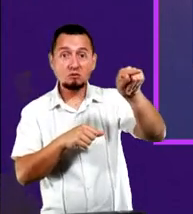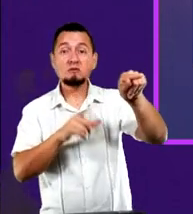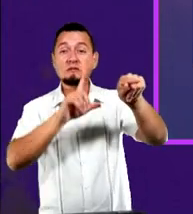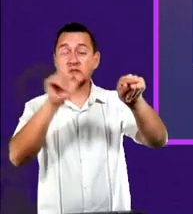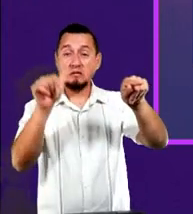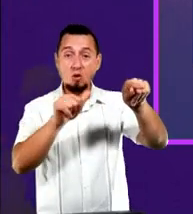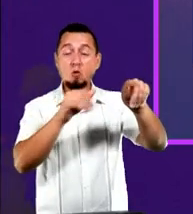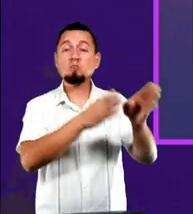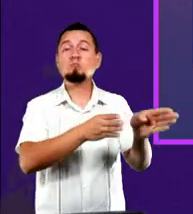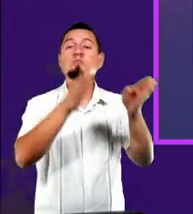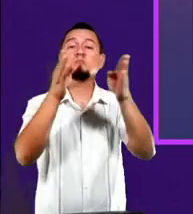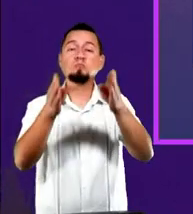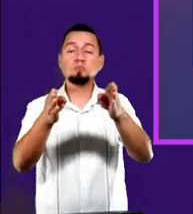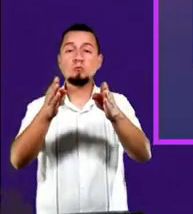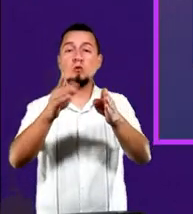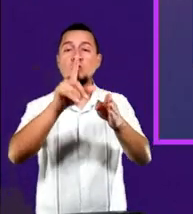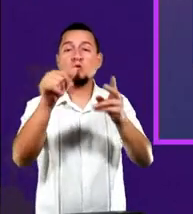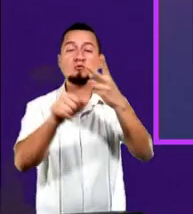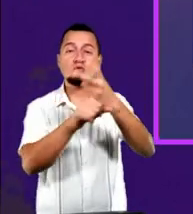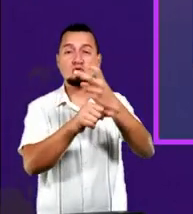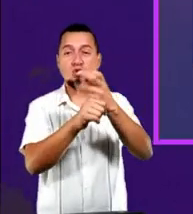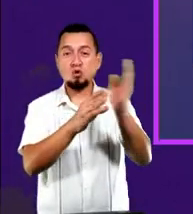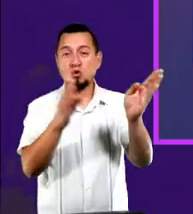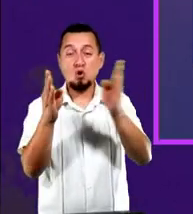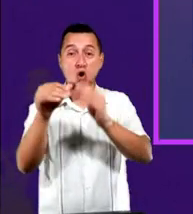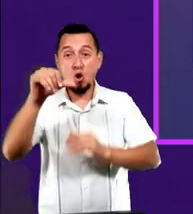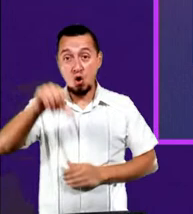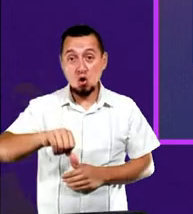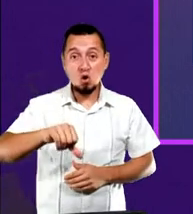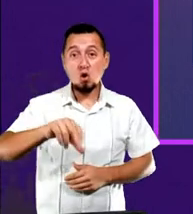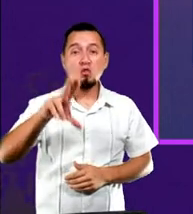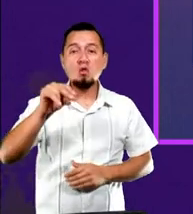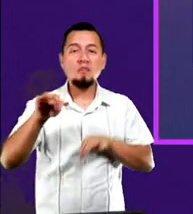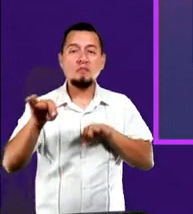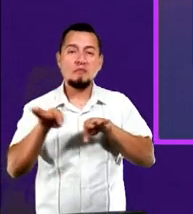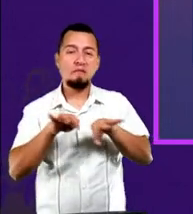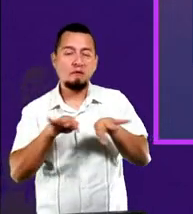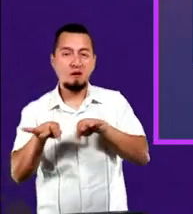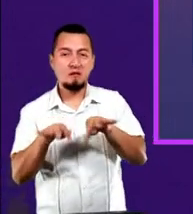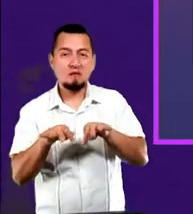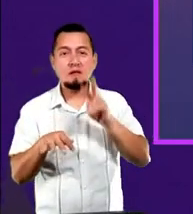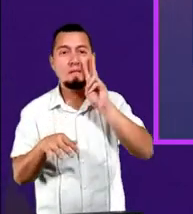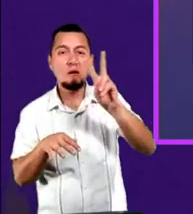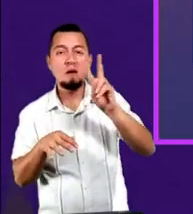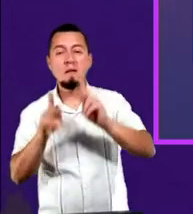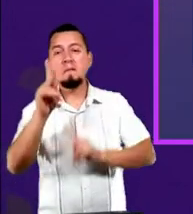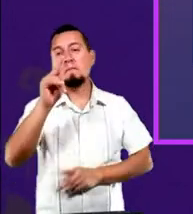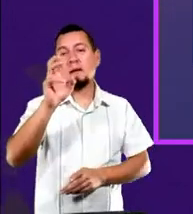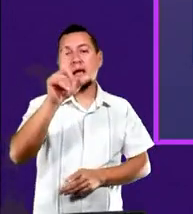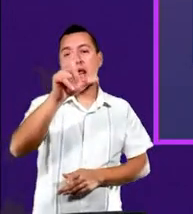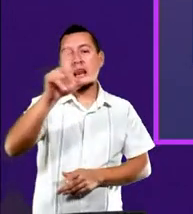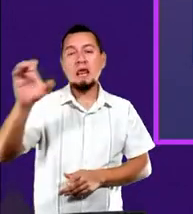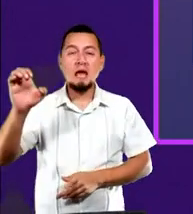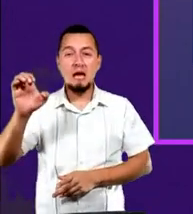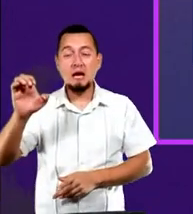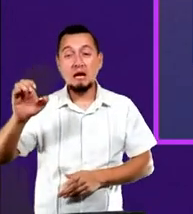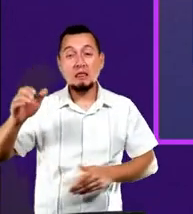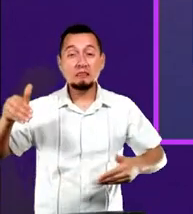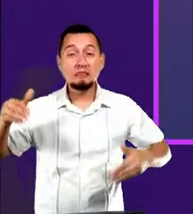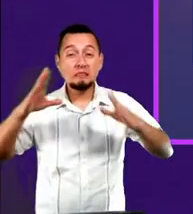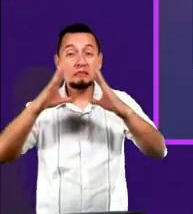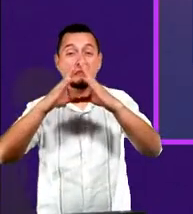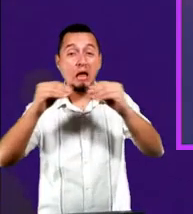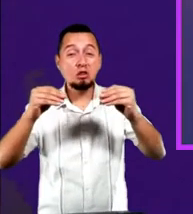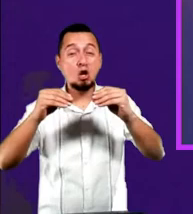hoy no trabajamos porque vamos a ver a Pelé, el teatro de Anda, que estaba por la calzada Independencia. ¿Por